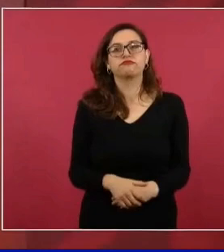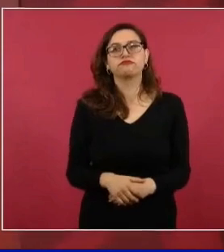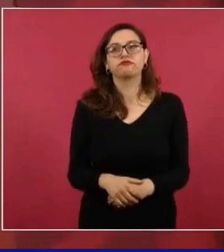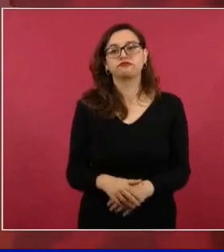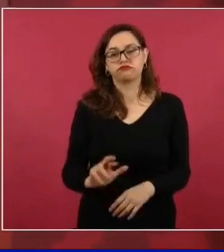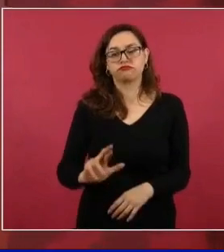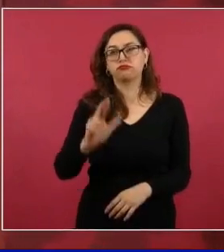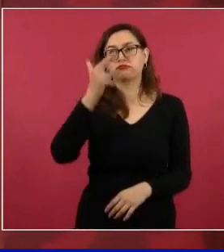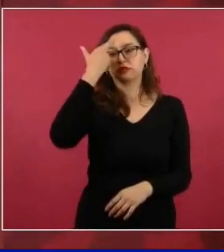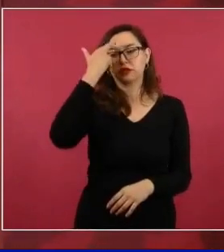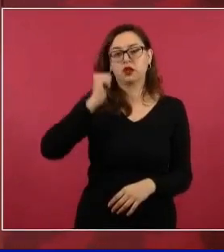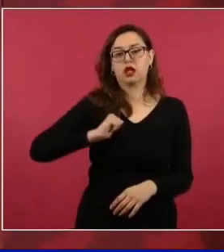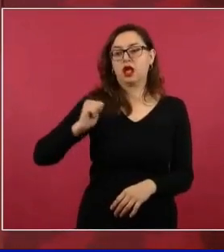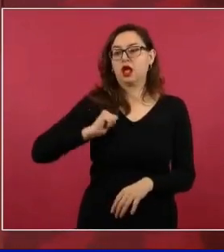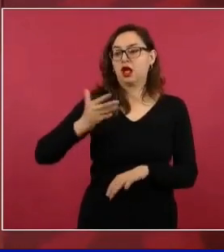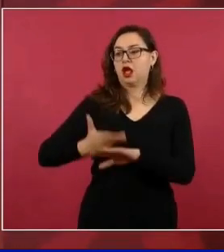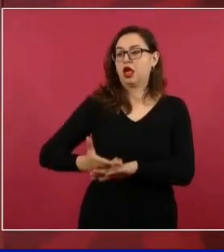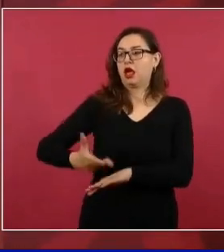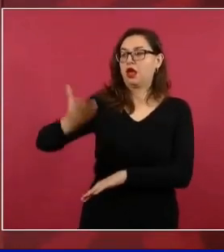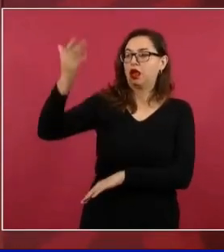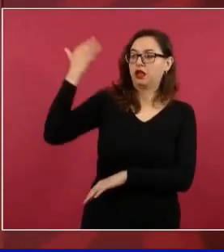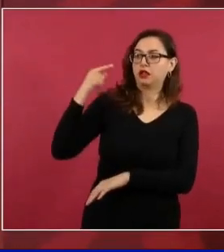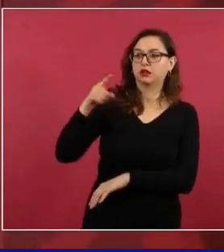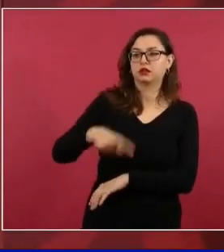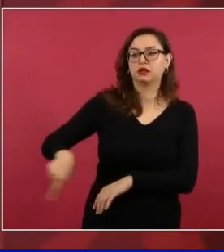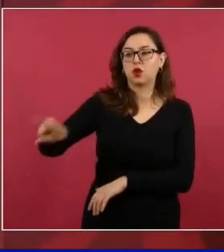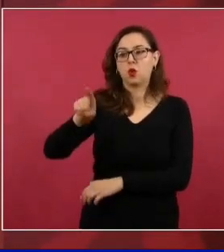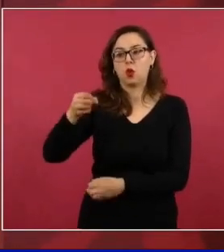aplicó, de que los jueces,